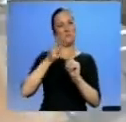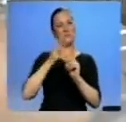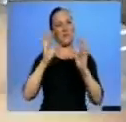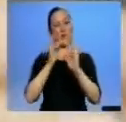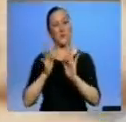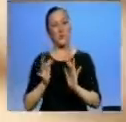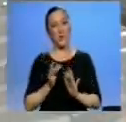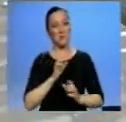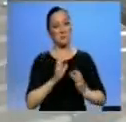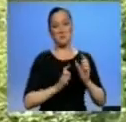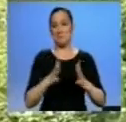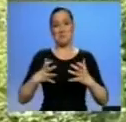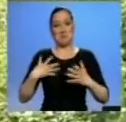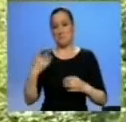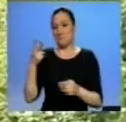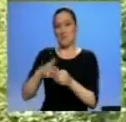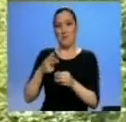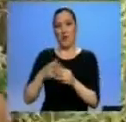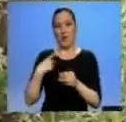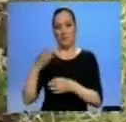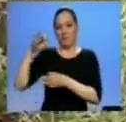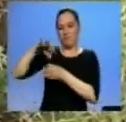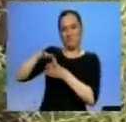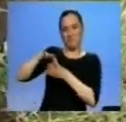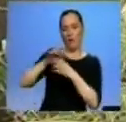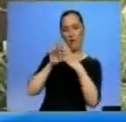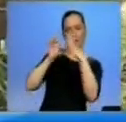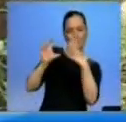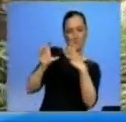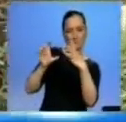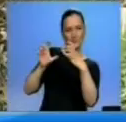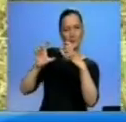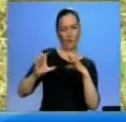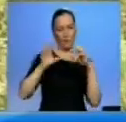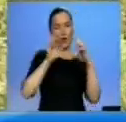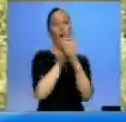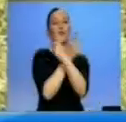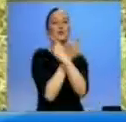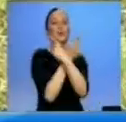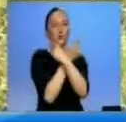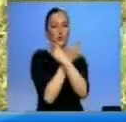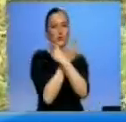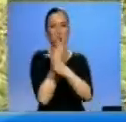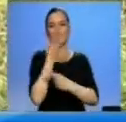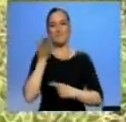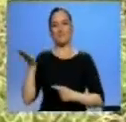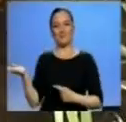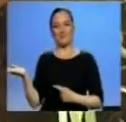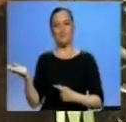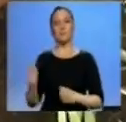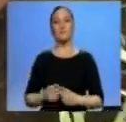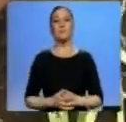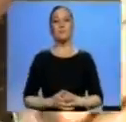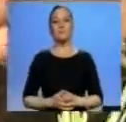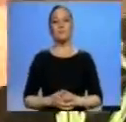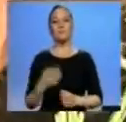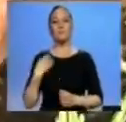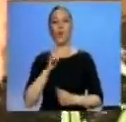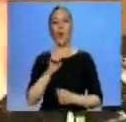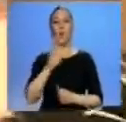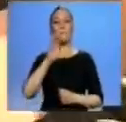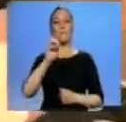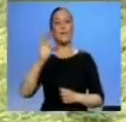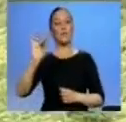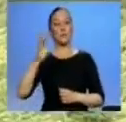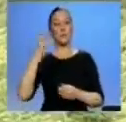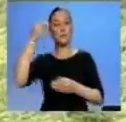desee participar puede tomarse fotos con las plantas sembradas y subir a Twitter con el hashtag Siembratón. De 2008 a 2014, la inversión